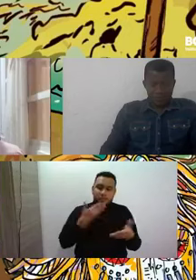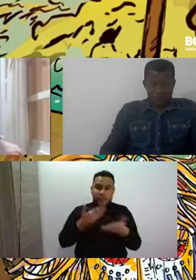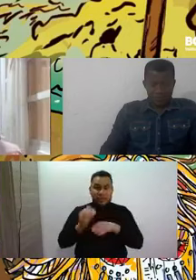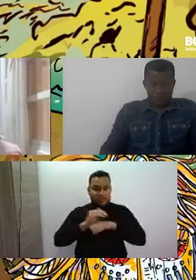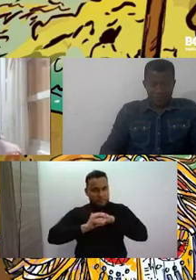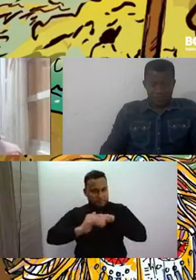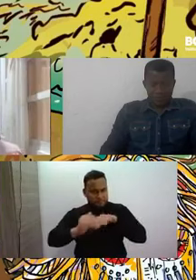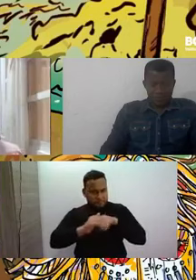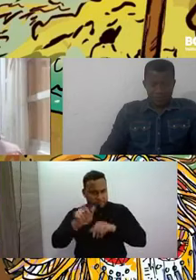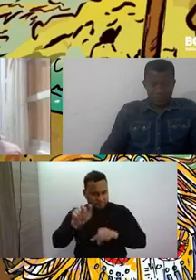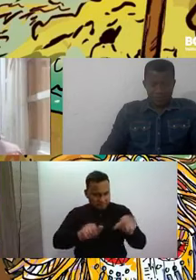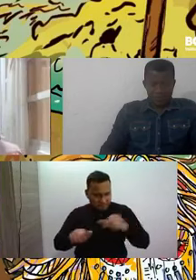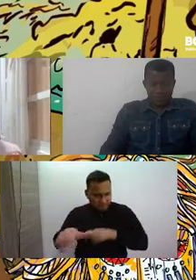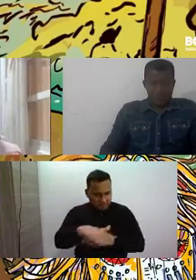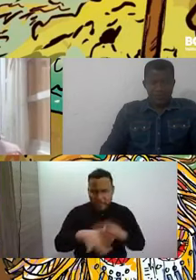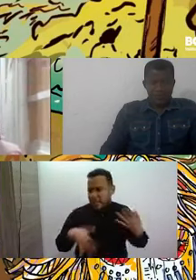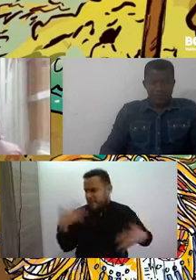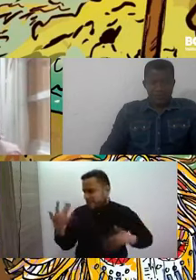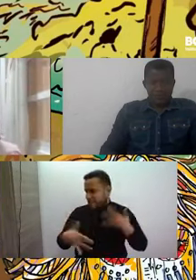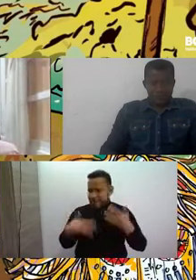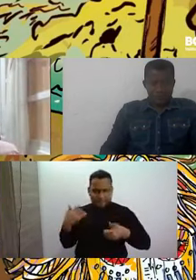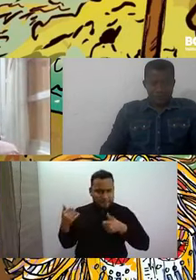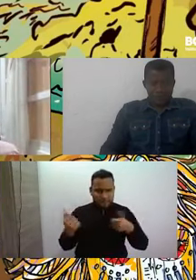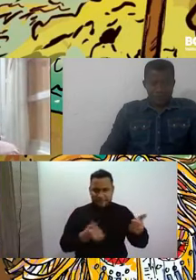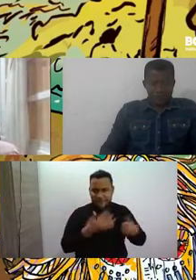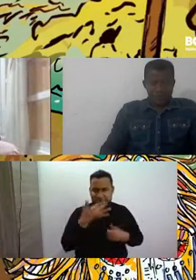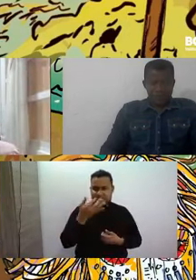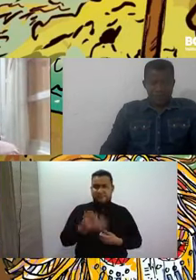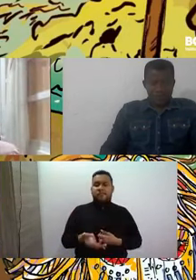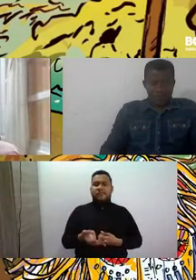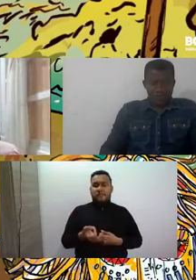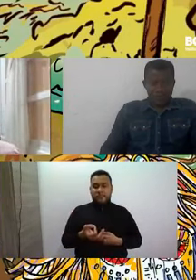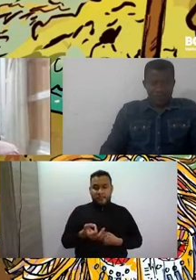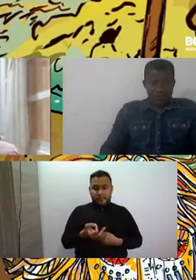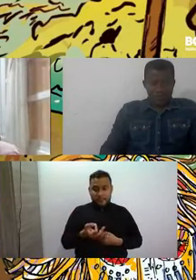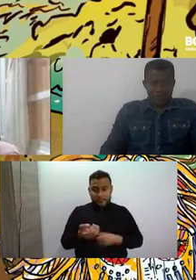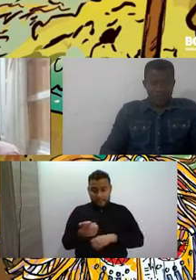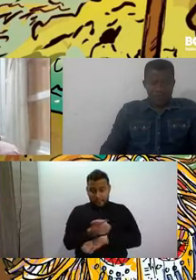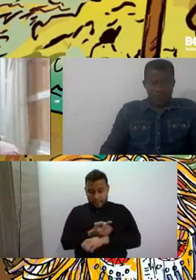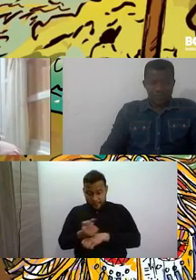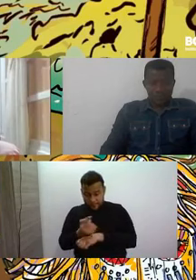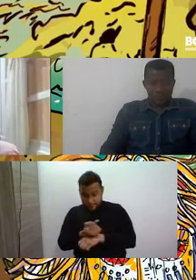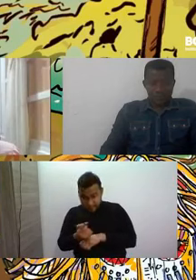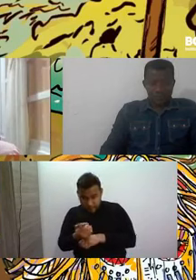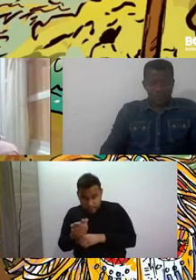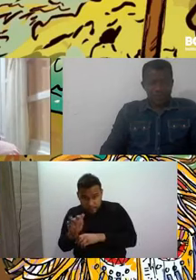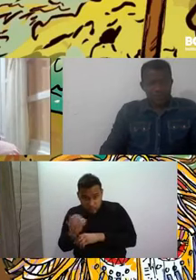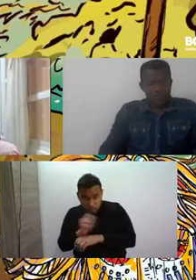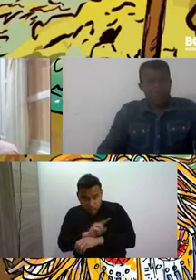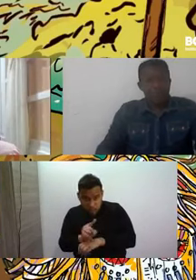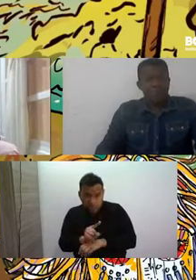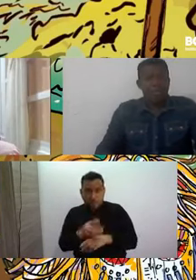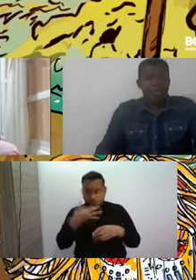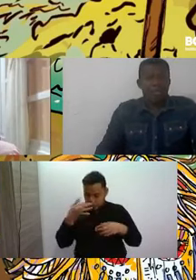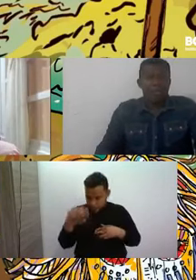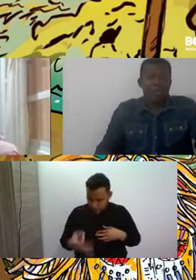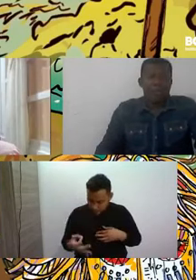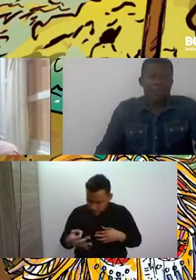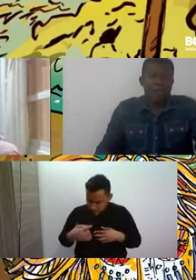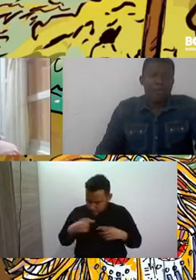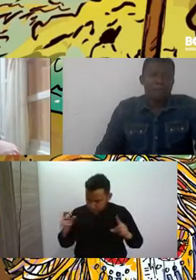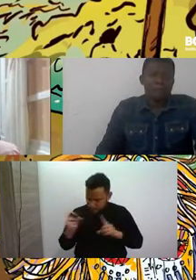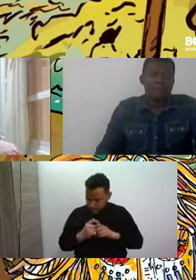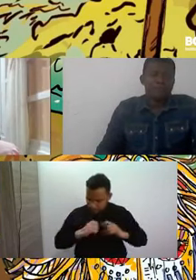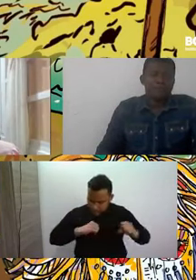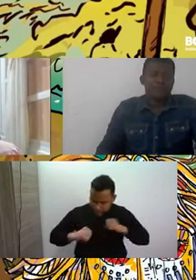invitados. Disfrutamos muchísimo, de verdad, que esta hora y media nos dimos de verdad la pela, como se dice, de